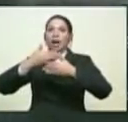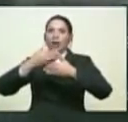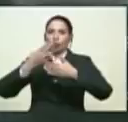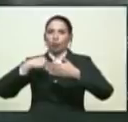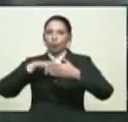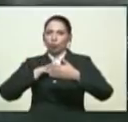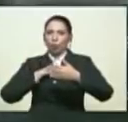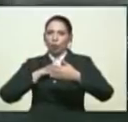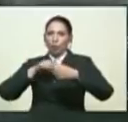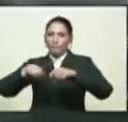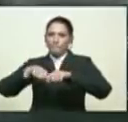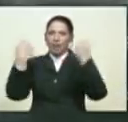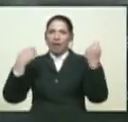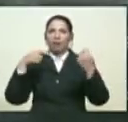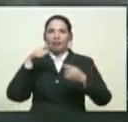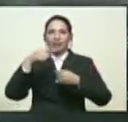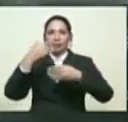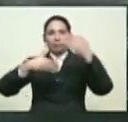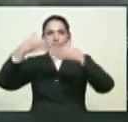criminales que andan por ahí